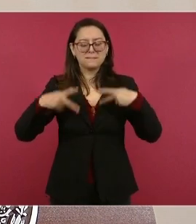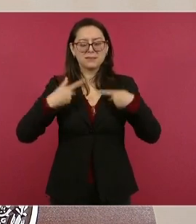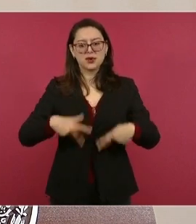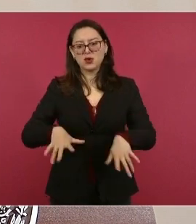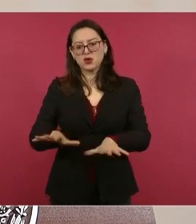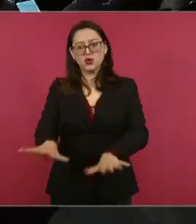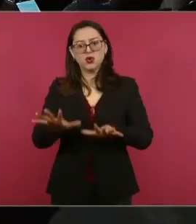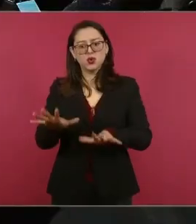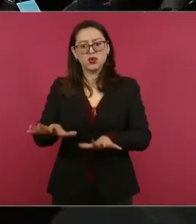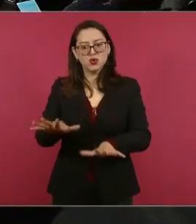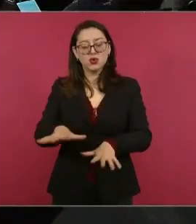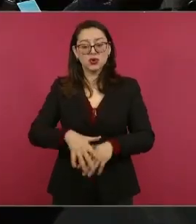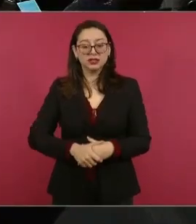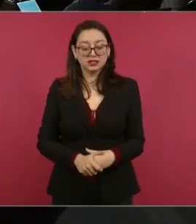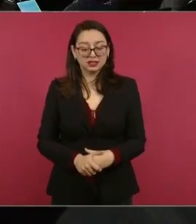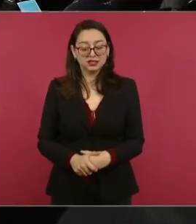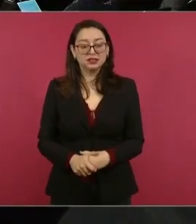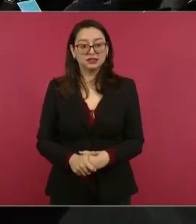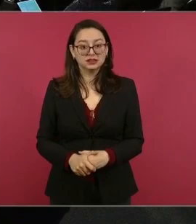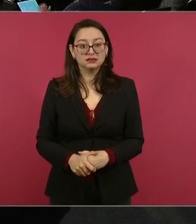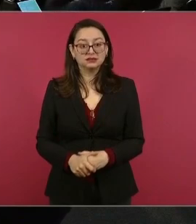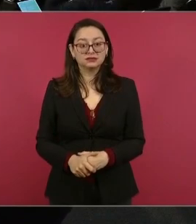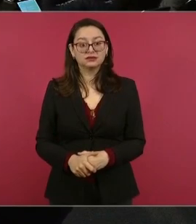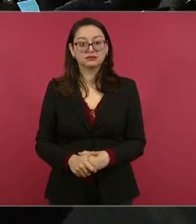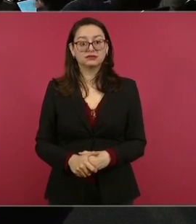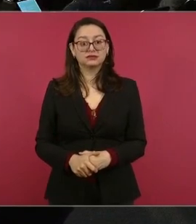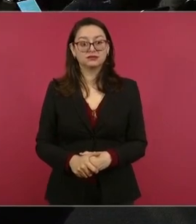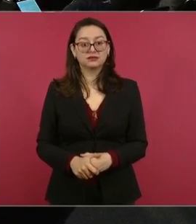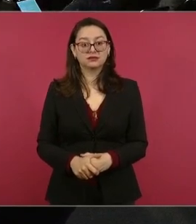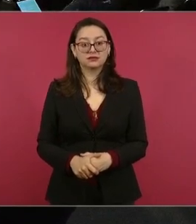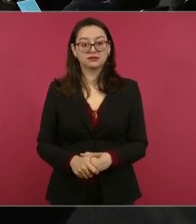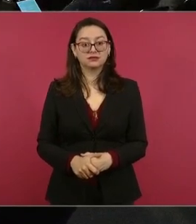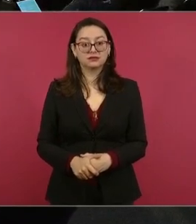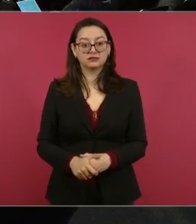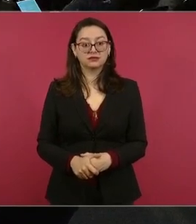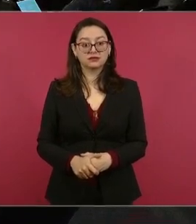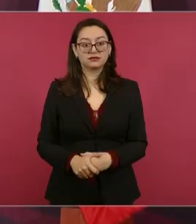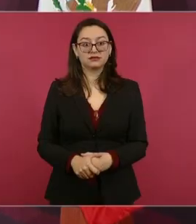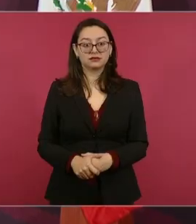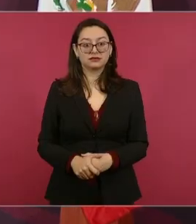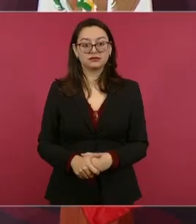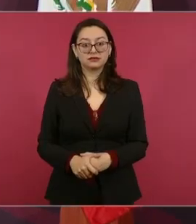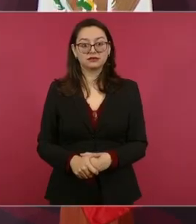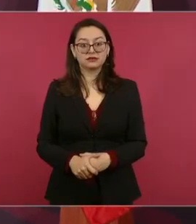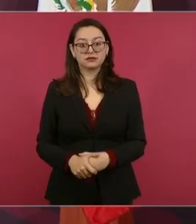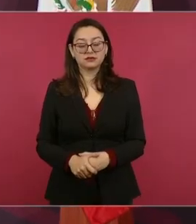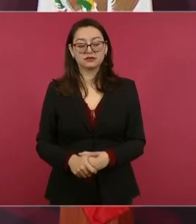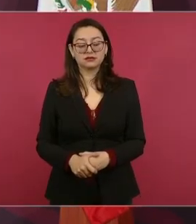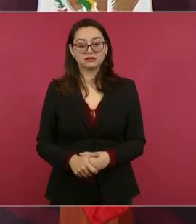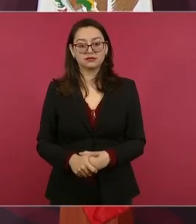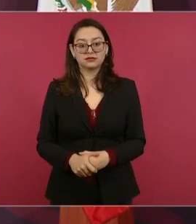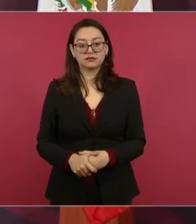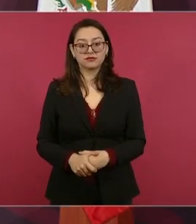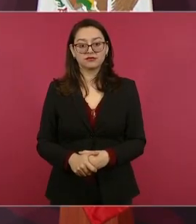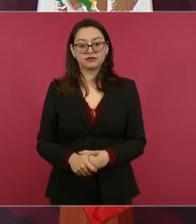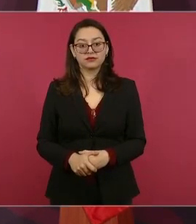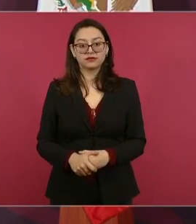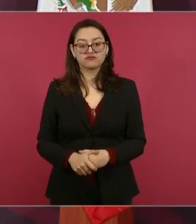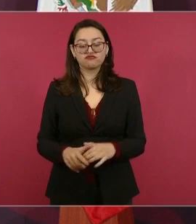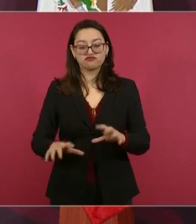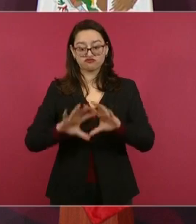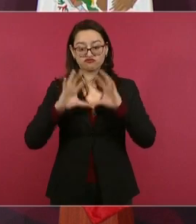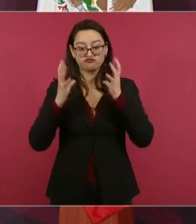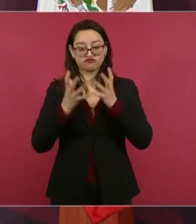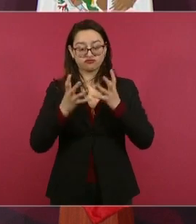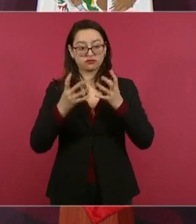Ya muy bajo de los países con menos desempleo en el